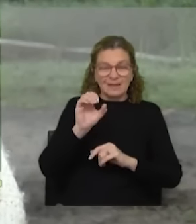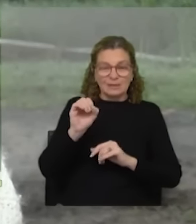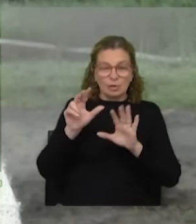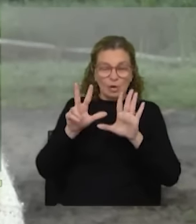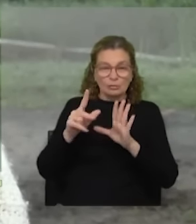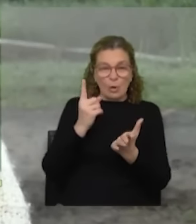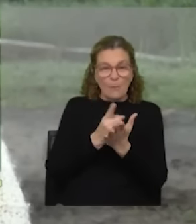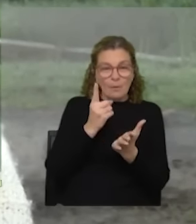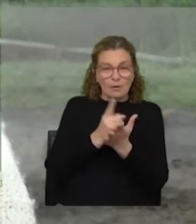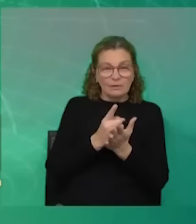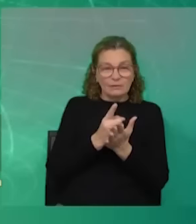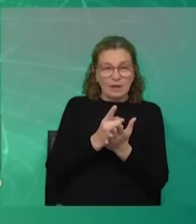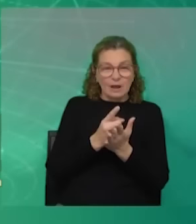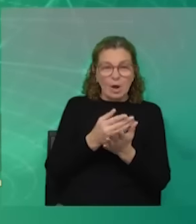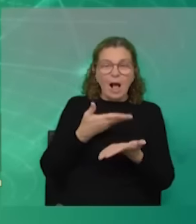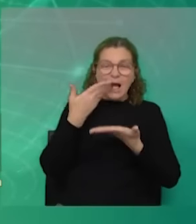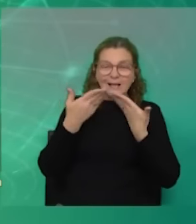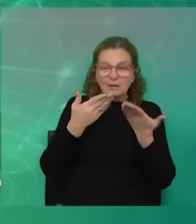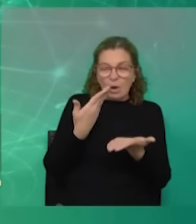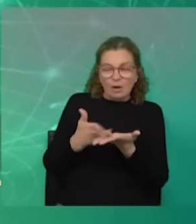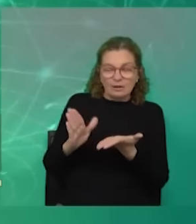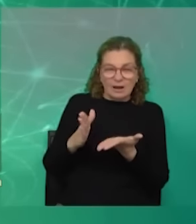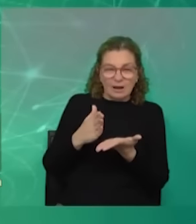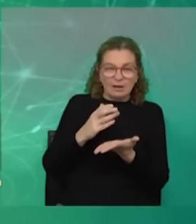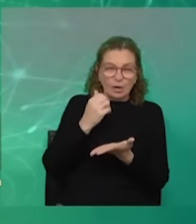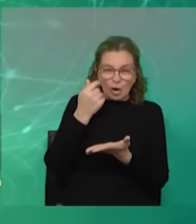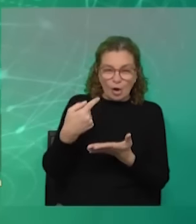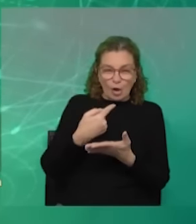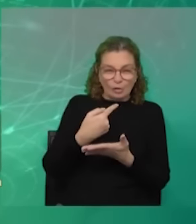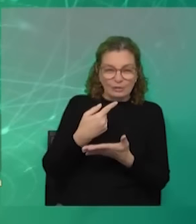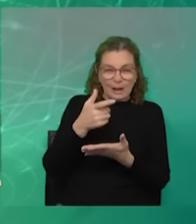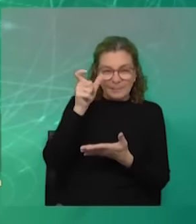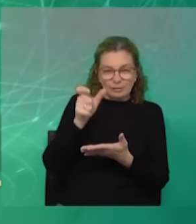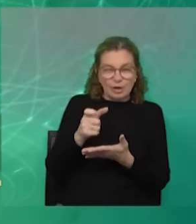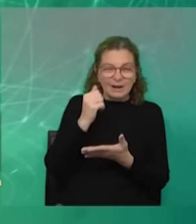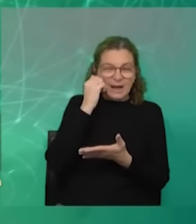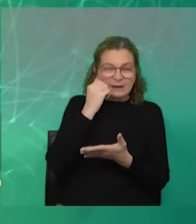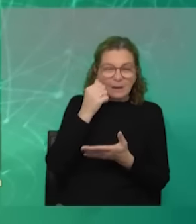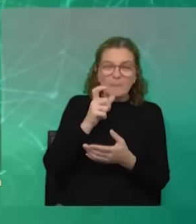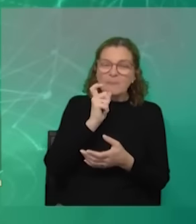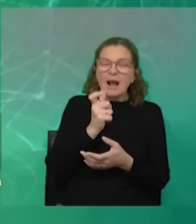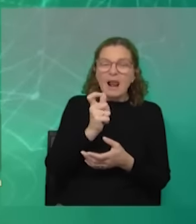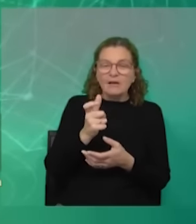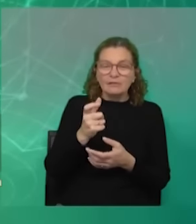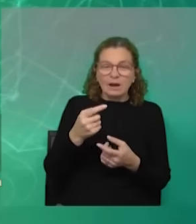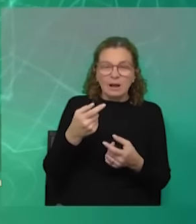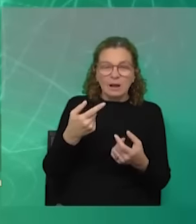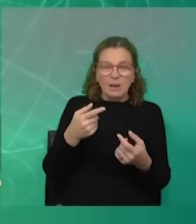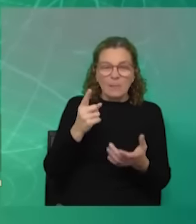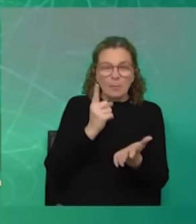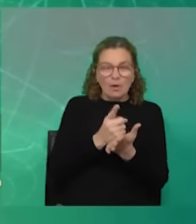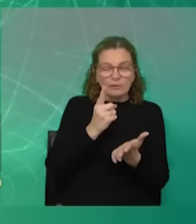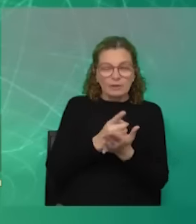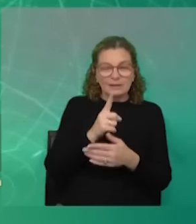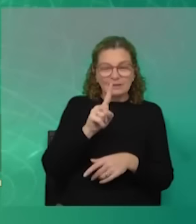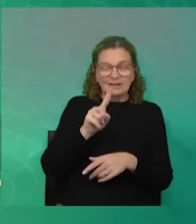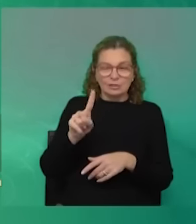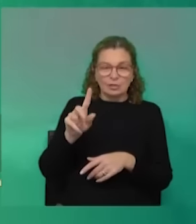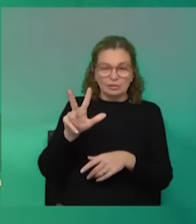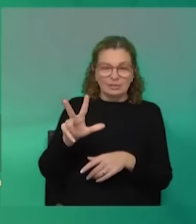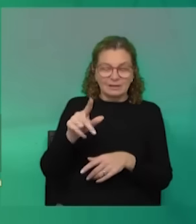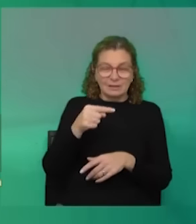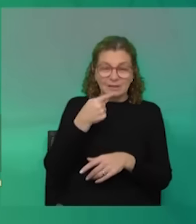prohíbe los cánticos racistas el artículo 103 prohíbe las sanciones y los insultos a los insultos y el 113 bueno fue el